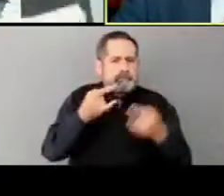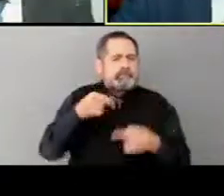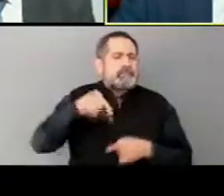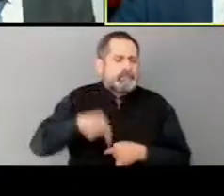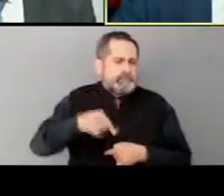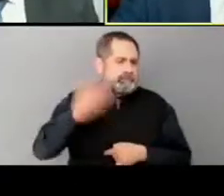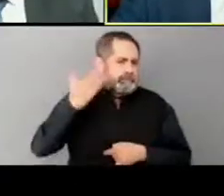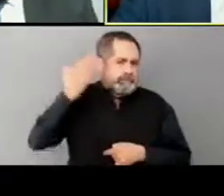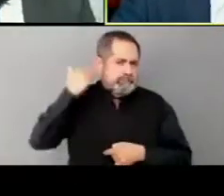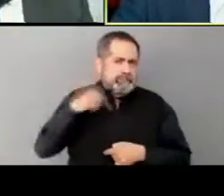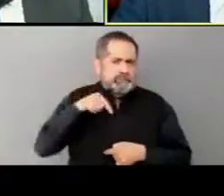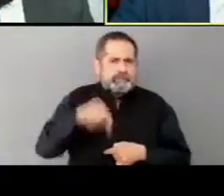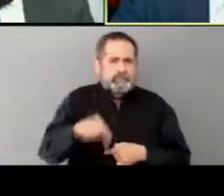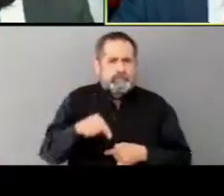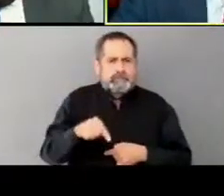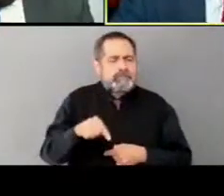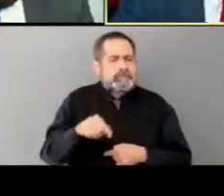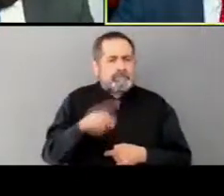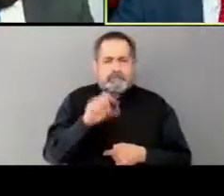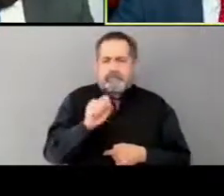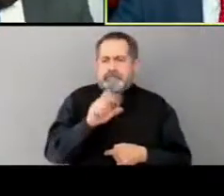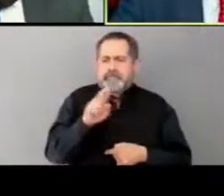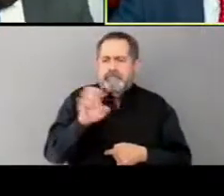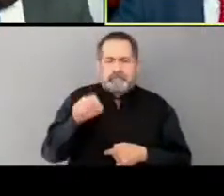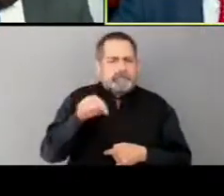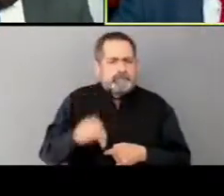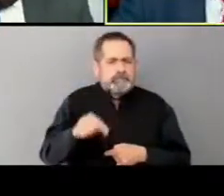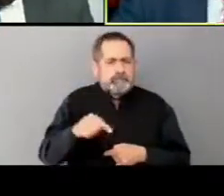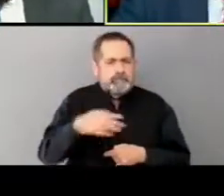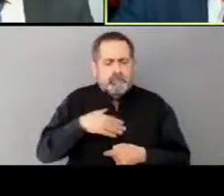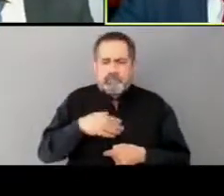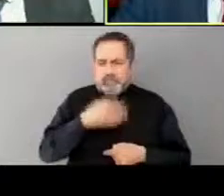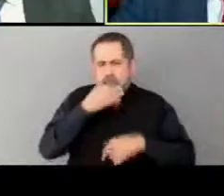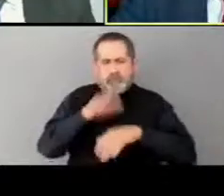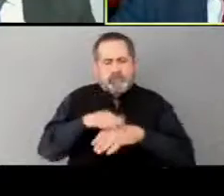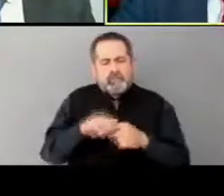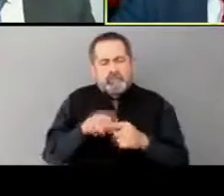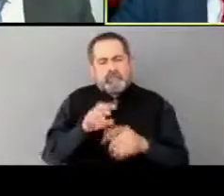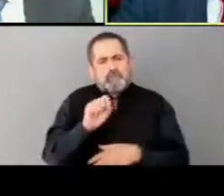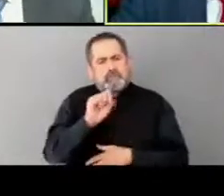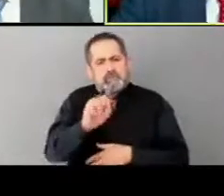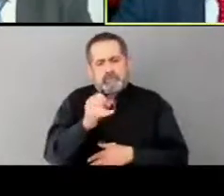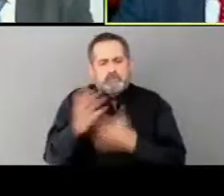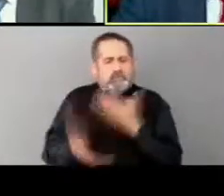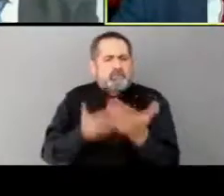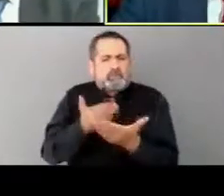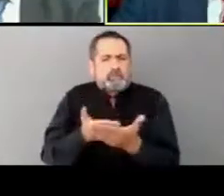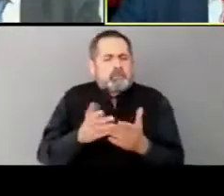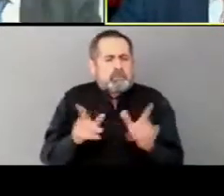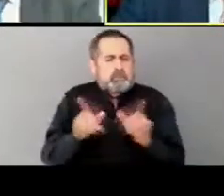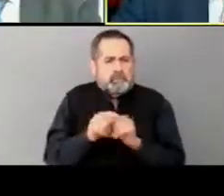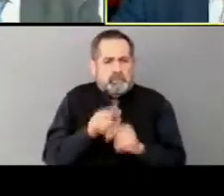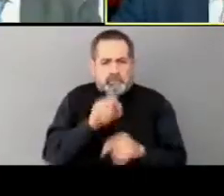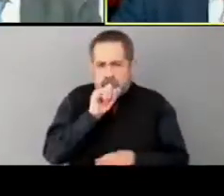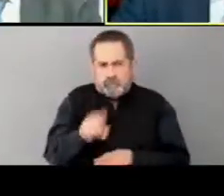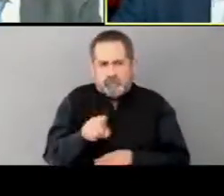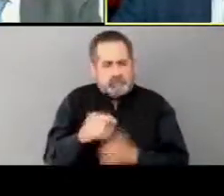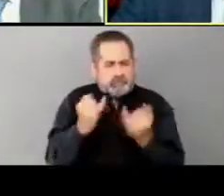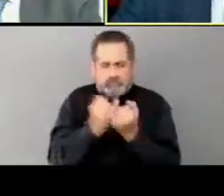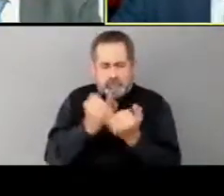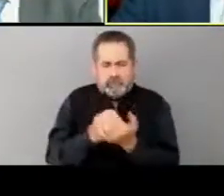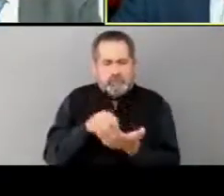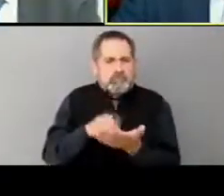sesionado, donde me he manifestado a favor de la propuesta en esta ocasión. También